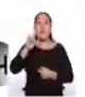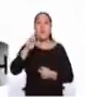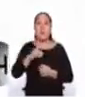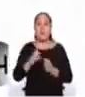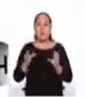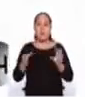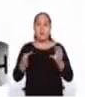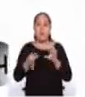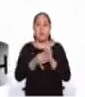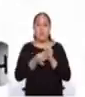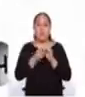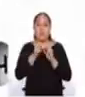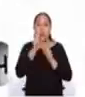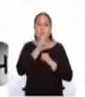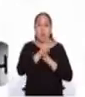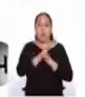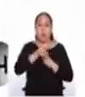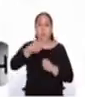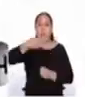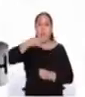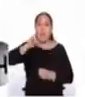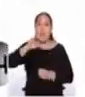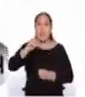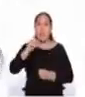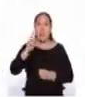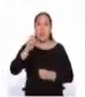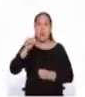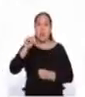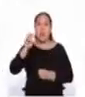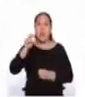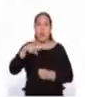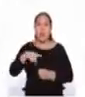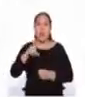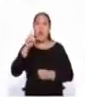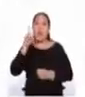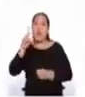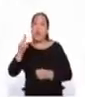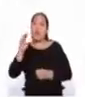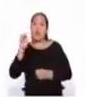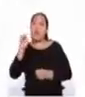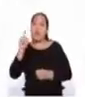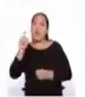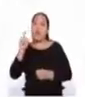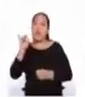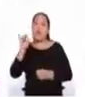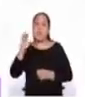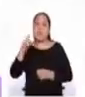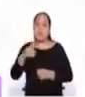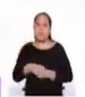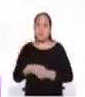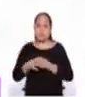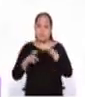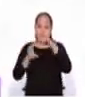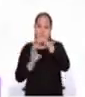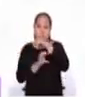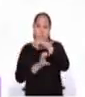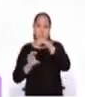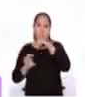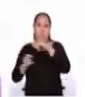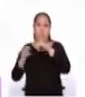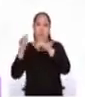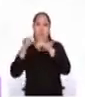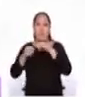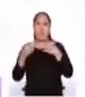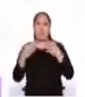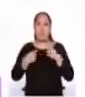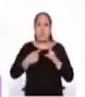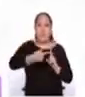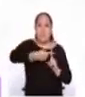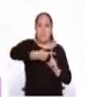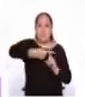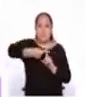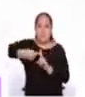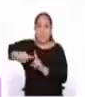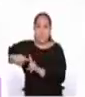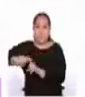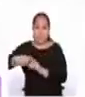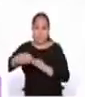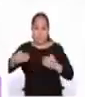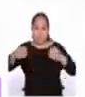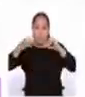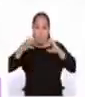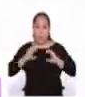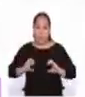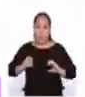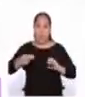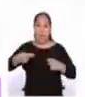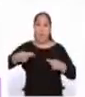átomos de hidrógeno y 1 de oxígeno. Esto le otorga una característica bipolar positiva en la parte de los átomos de